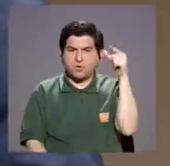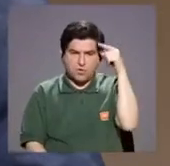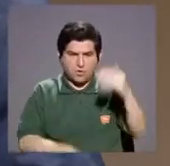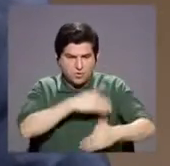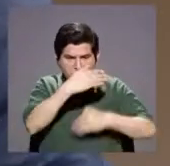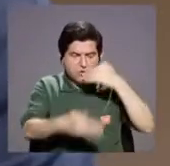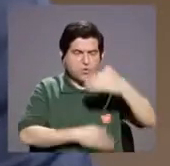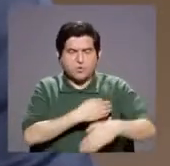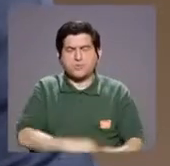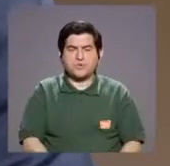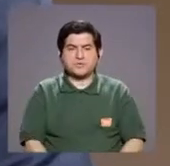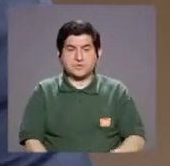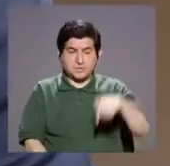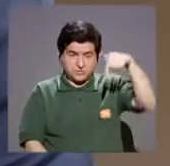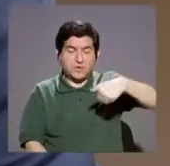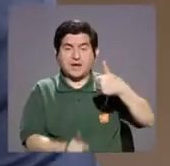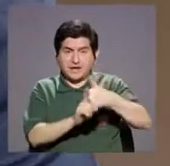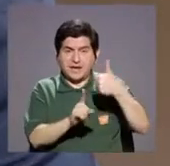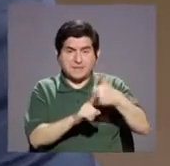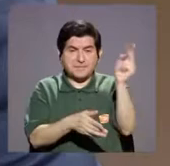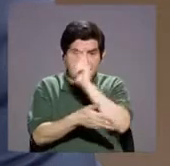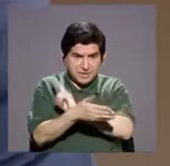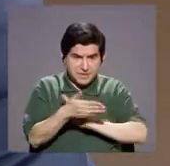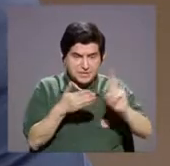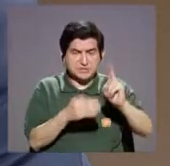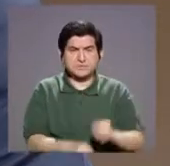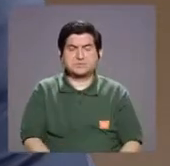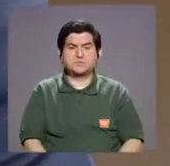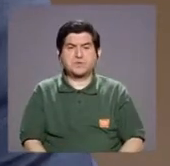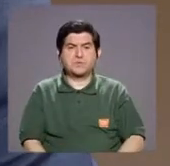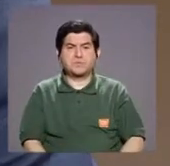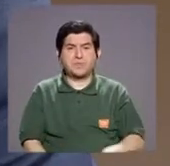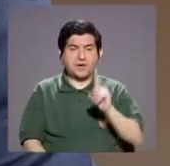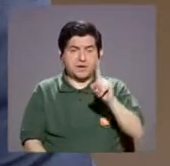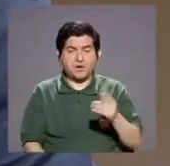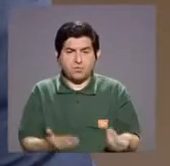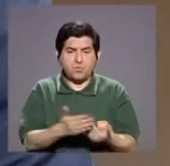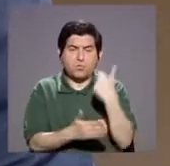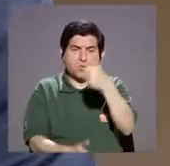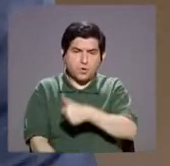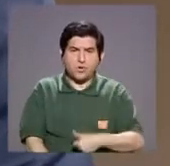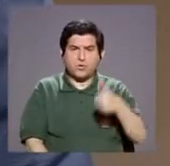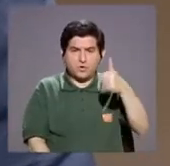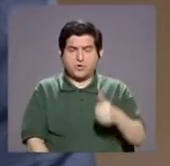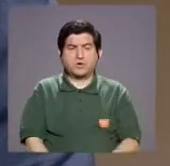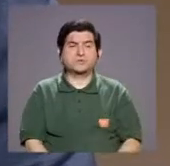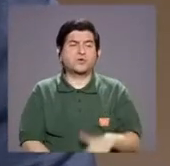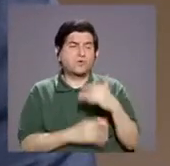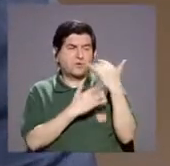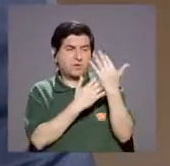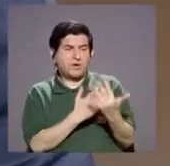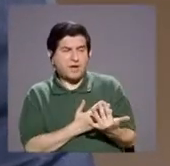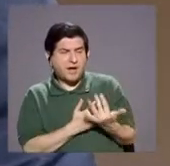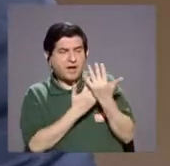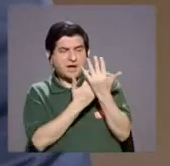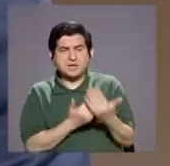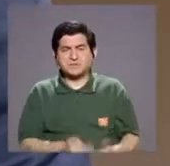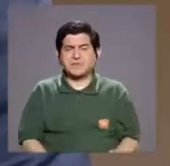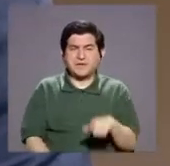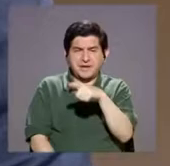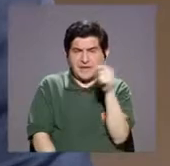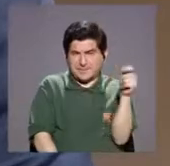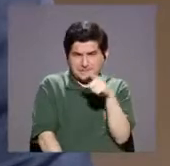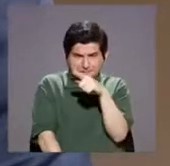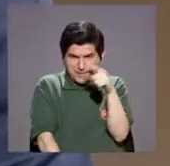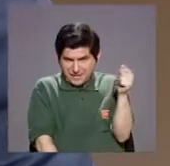proceso electoral interno acá en la universidad en el marco de la elección de un rector que bueno que eso hay que esperar unos unos meses